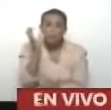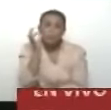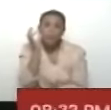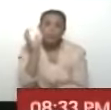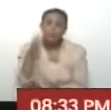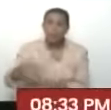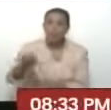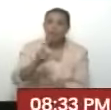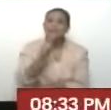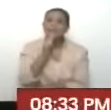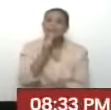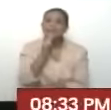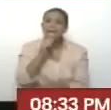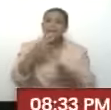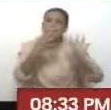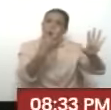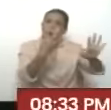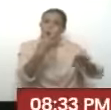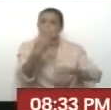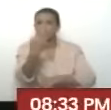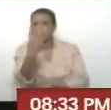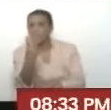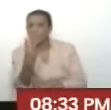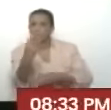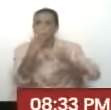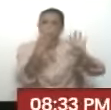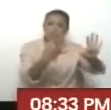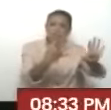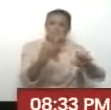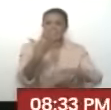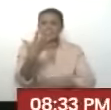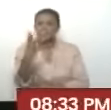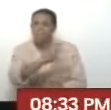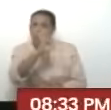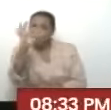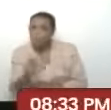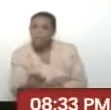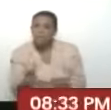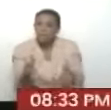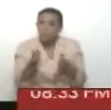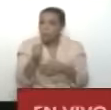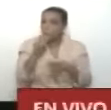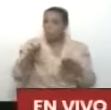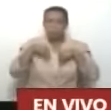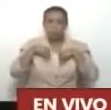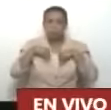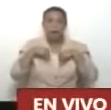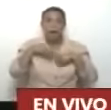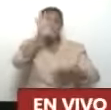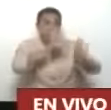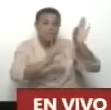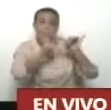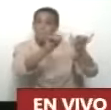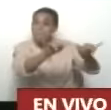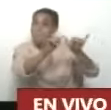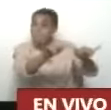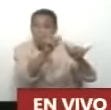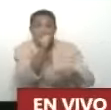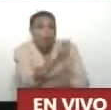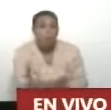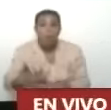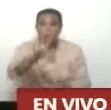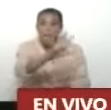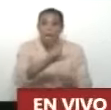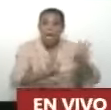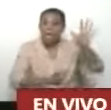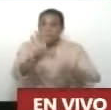Parlamento Europeo llega al 82, 84, 85% de abstención. Hay países que escogen a sus parlamentarios europeos con